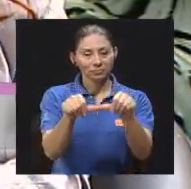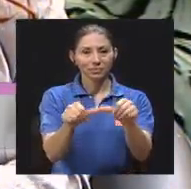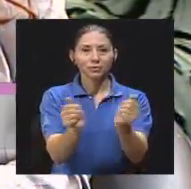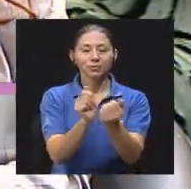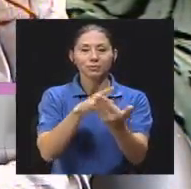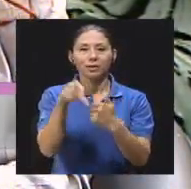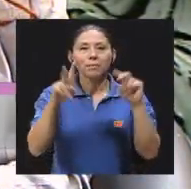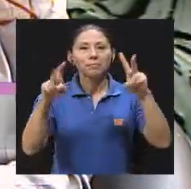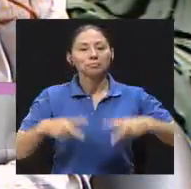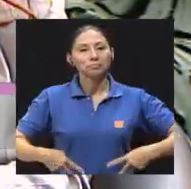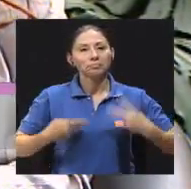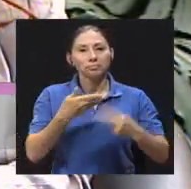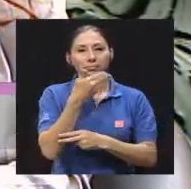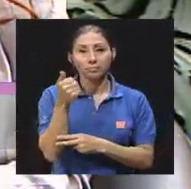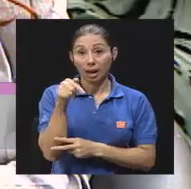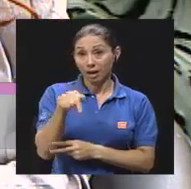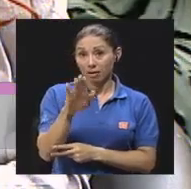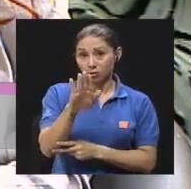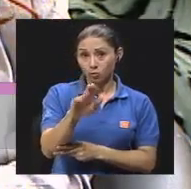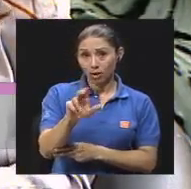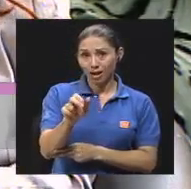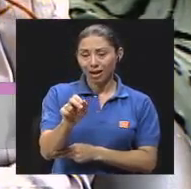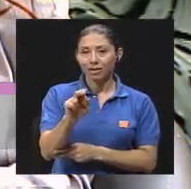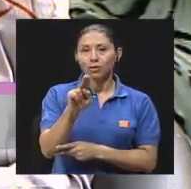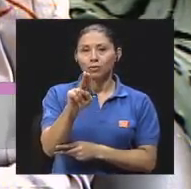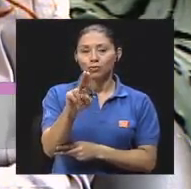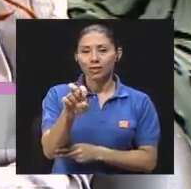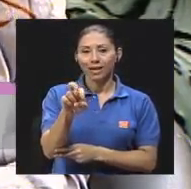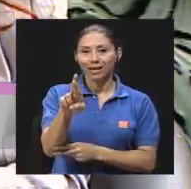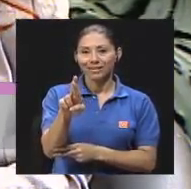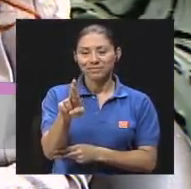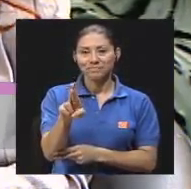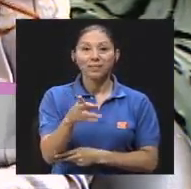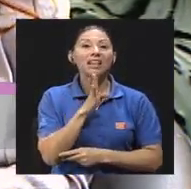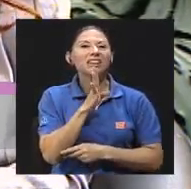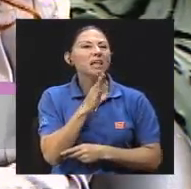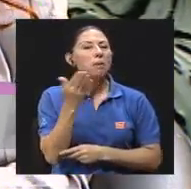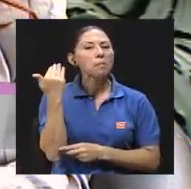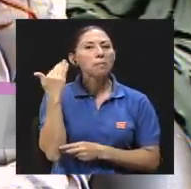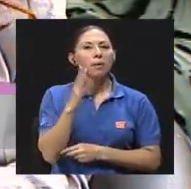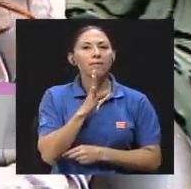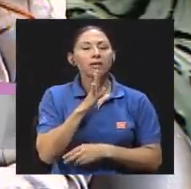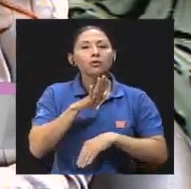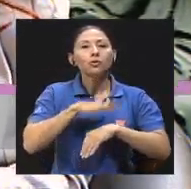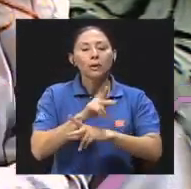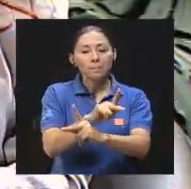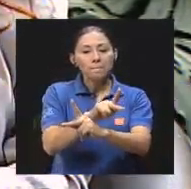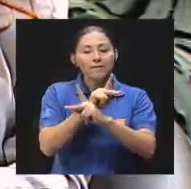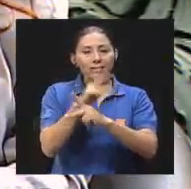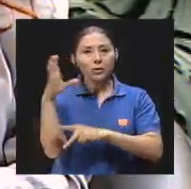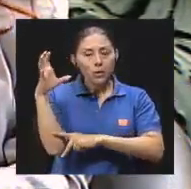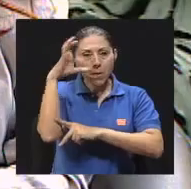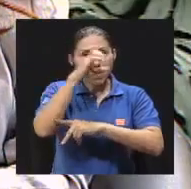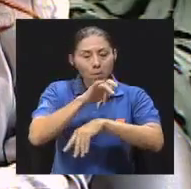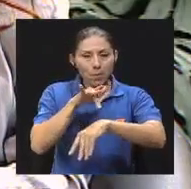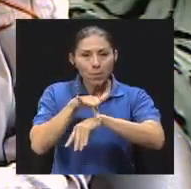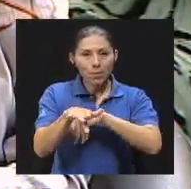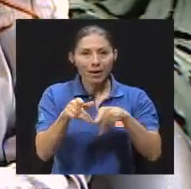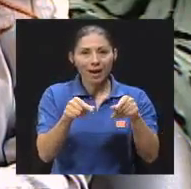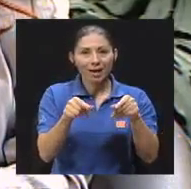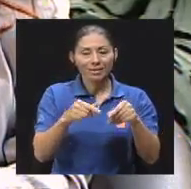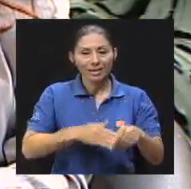Volvemos con más de su programa Vivir Mejor aquí por su canal UCR. El tema que hemos estado conversando es sobre la prevención y detección oportuna